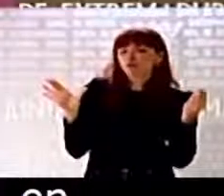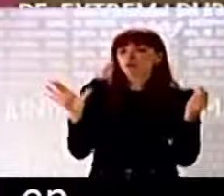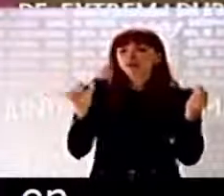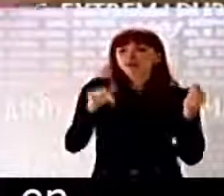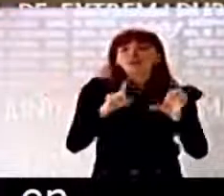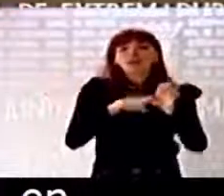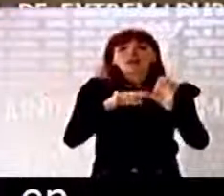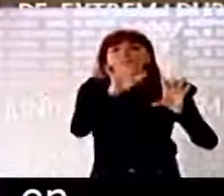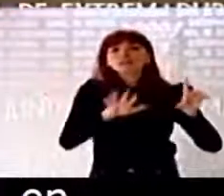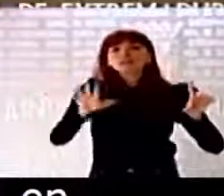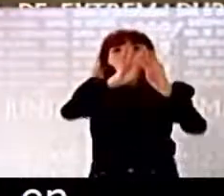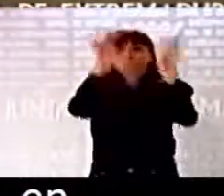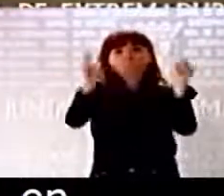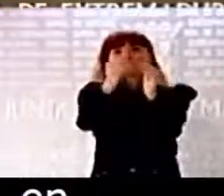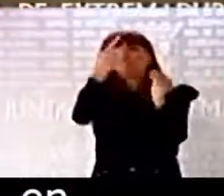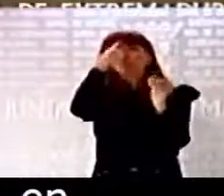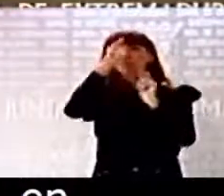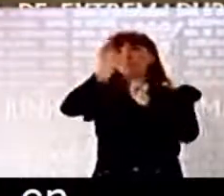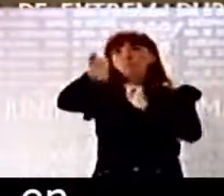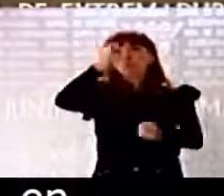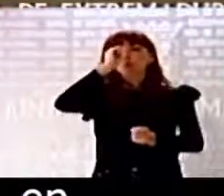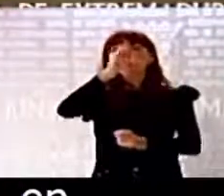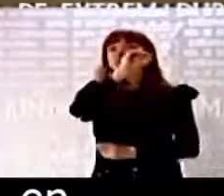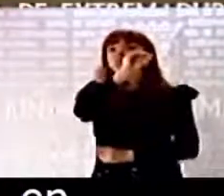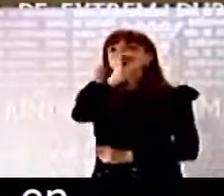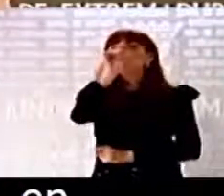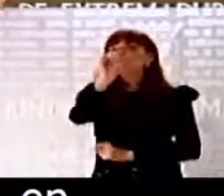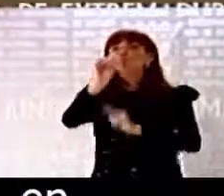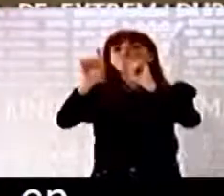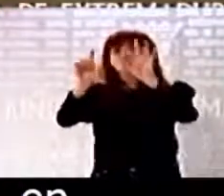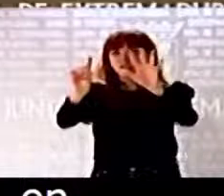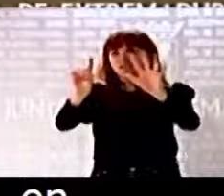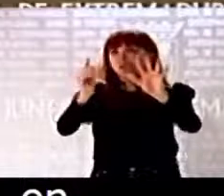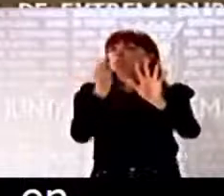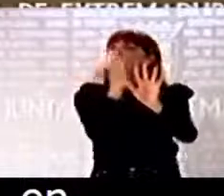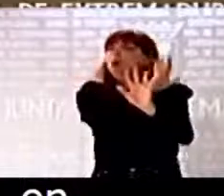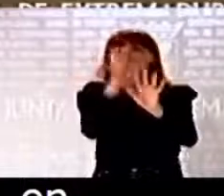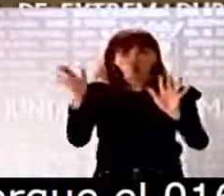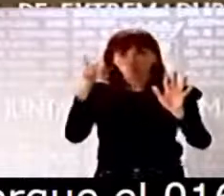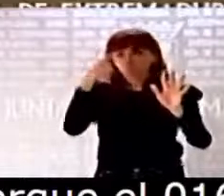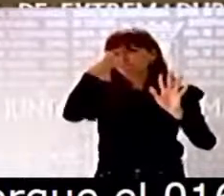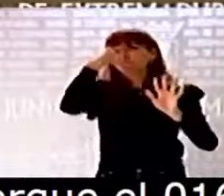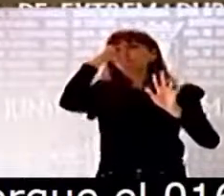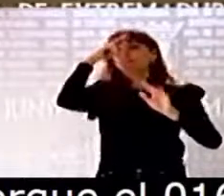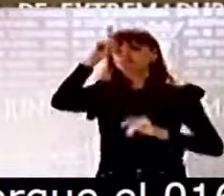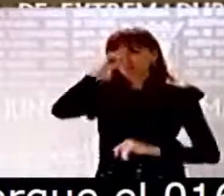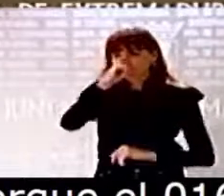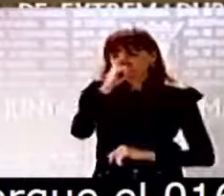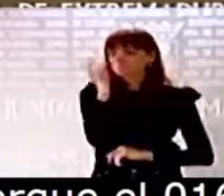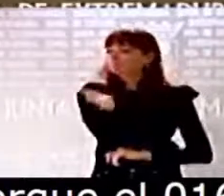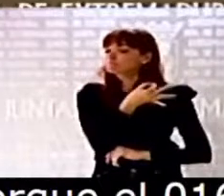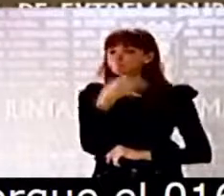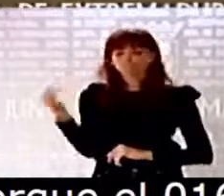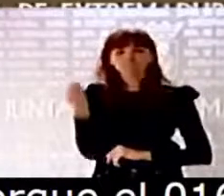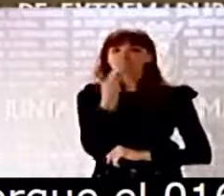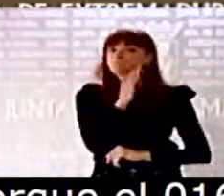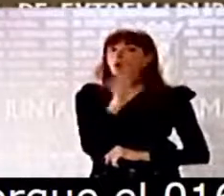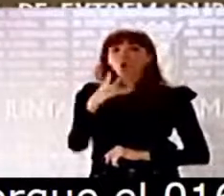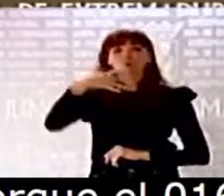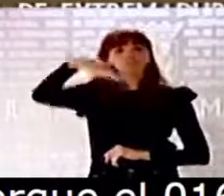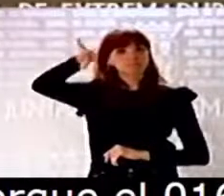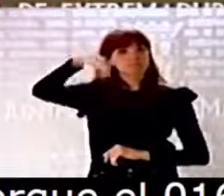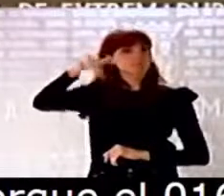el 016 caló y está muy bien interiorizado y por eso nos parecía más productivo y efectivo mantener solo